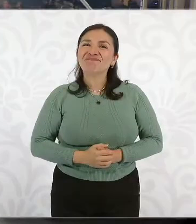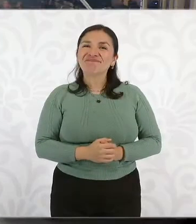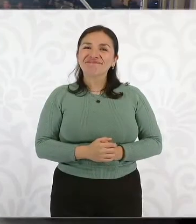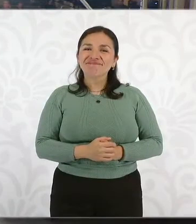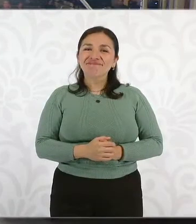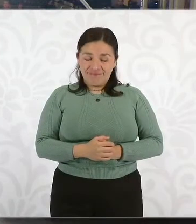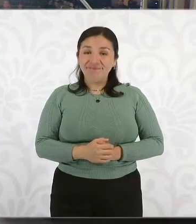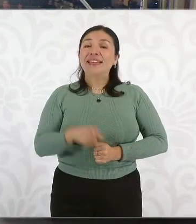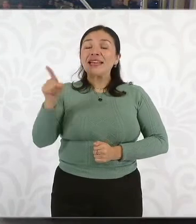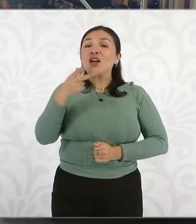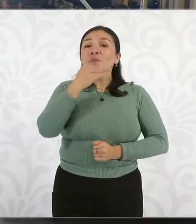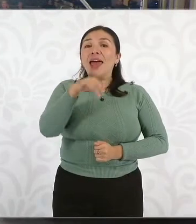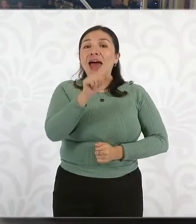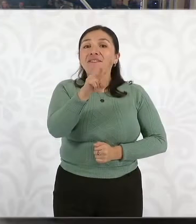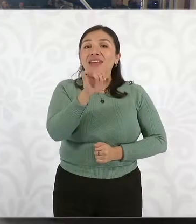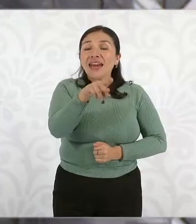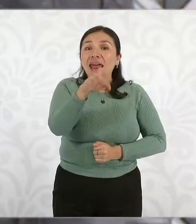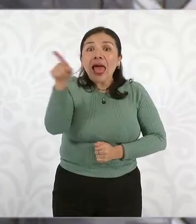Bueno, Javier Negre dice es mi socio.